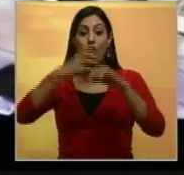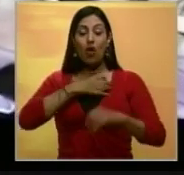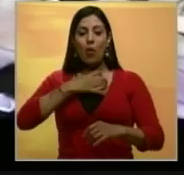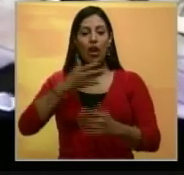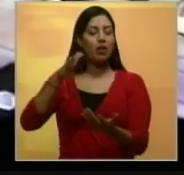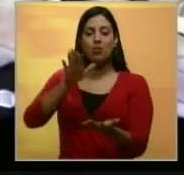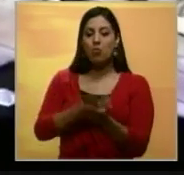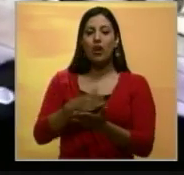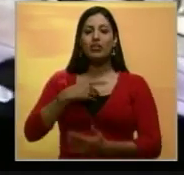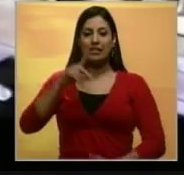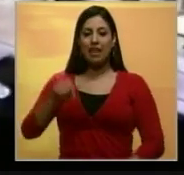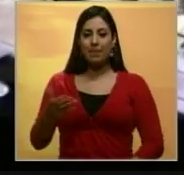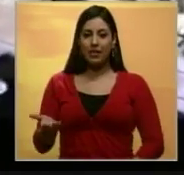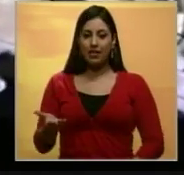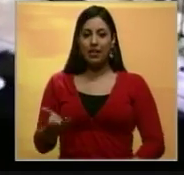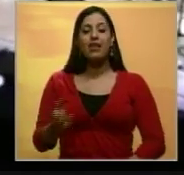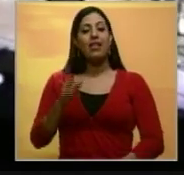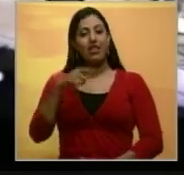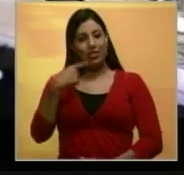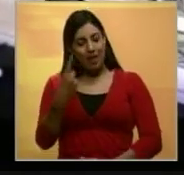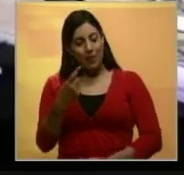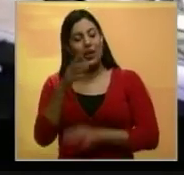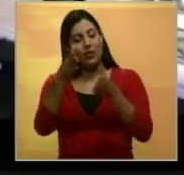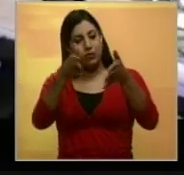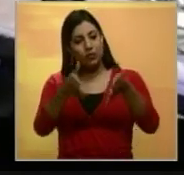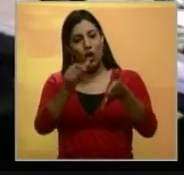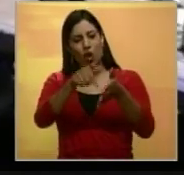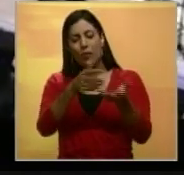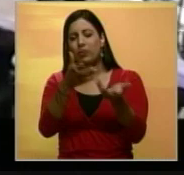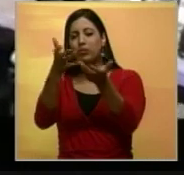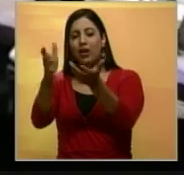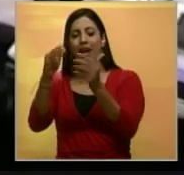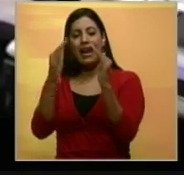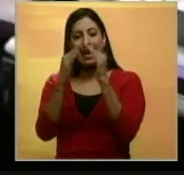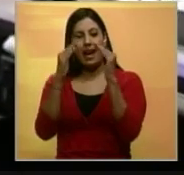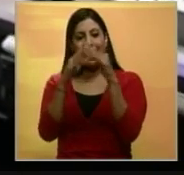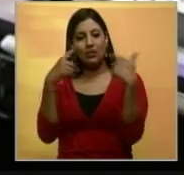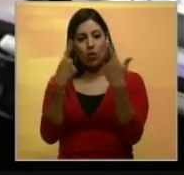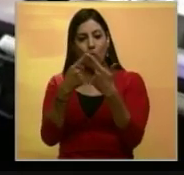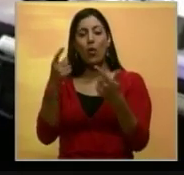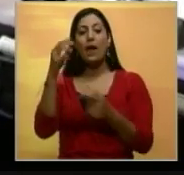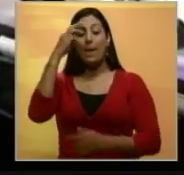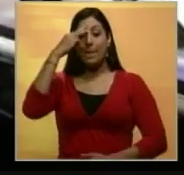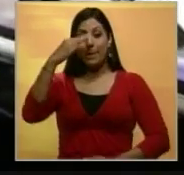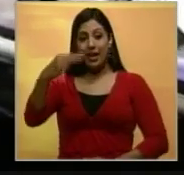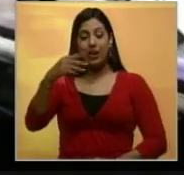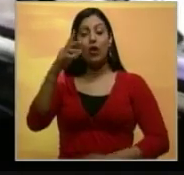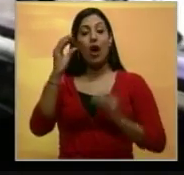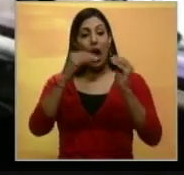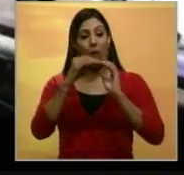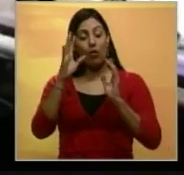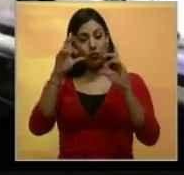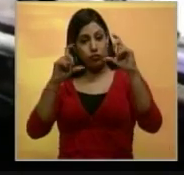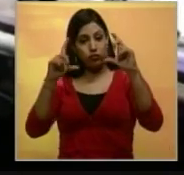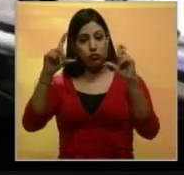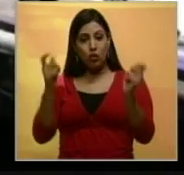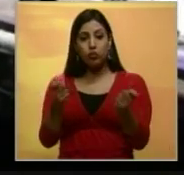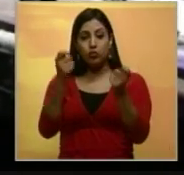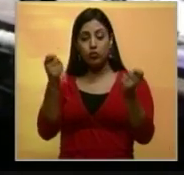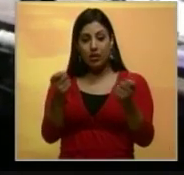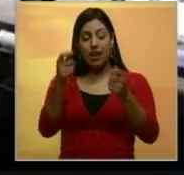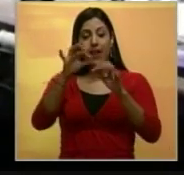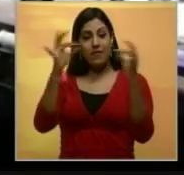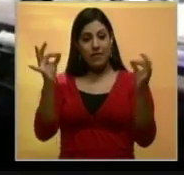último episodio. Finalmente, los restos del cantautor fueron llevados a su casa de Ciudad Juárez, donde, de acuerdo con fotos publicadas por